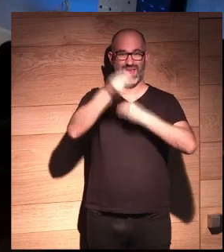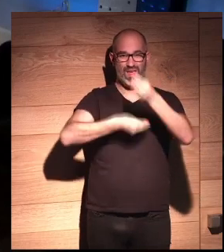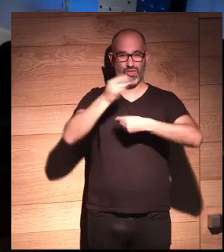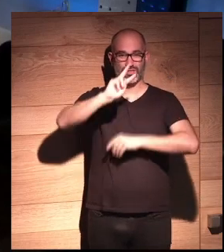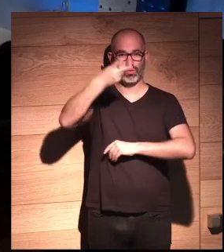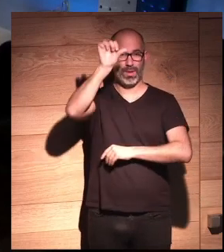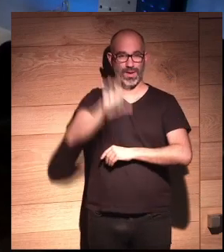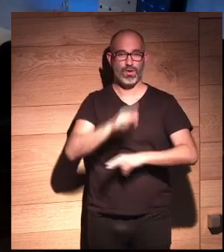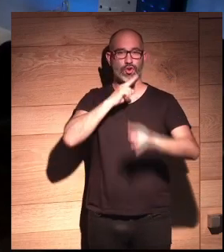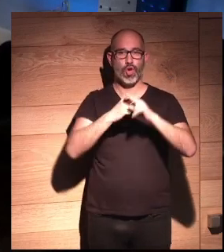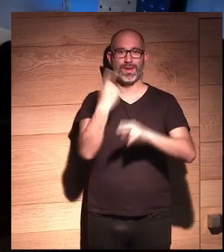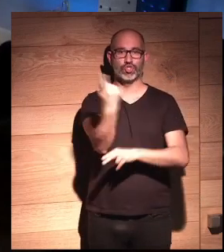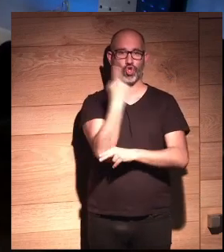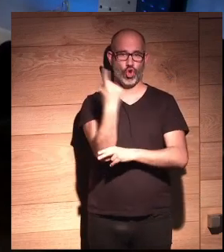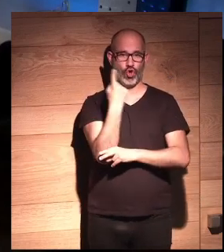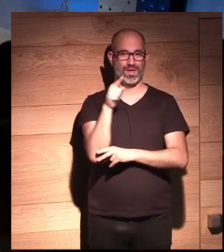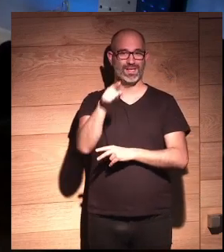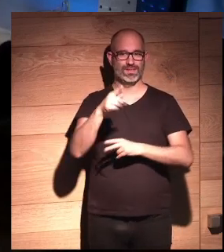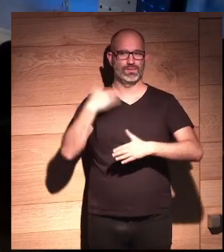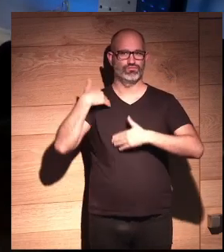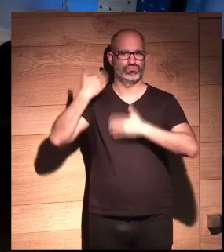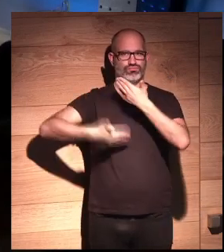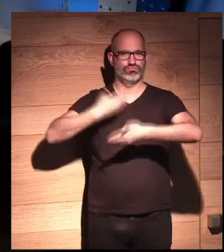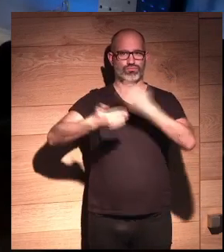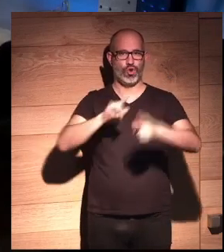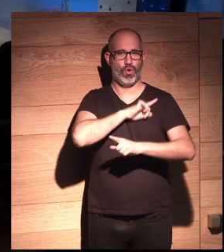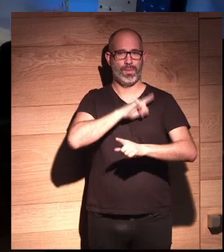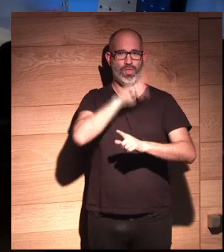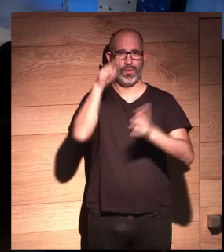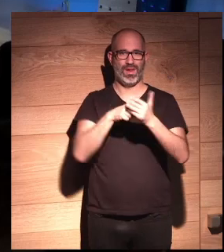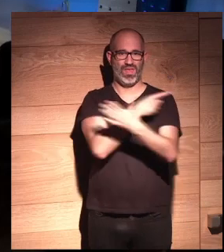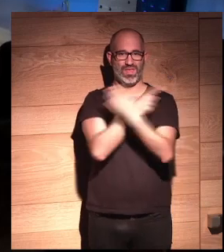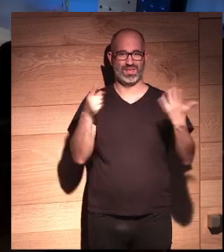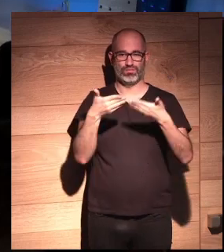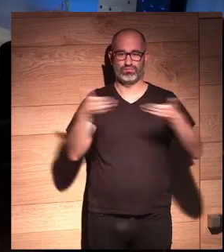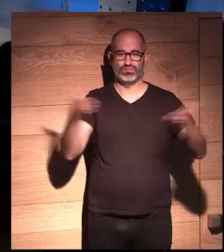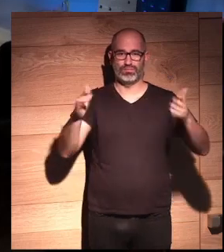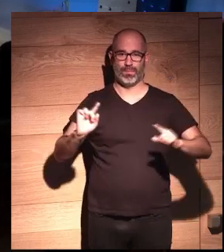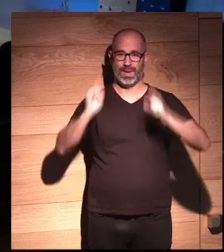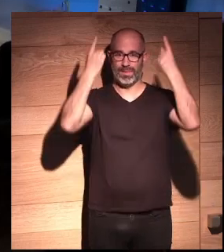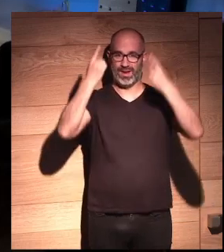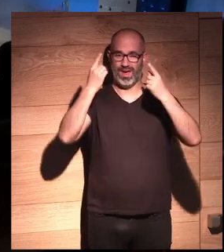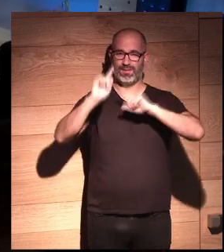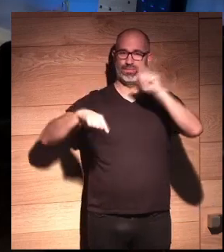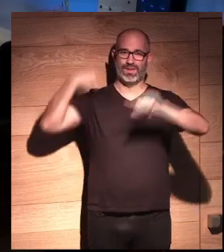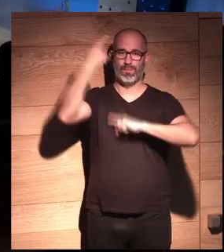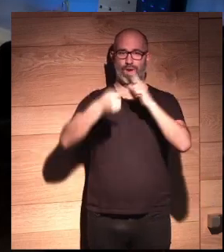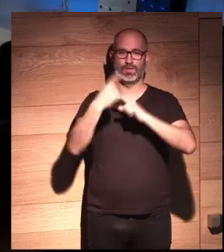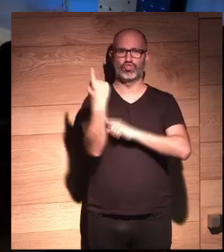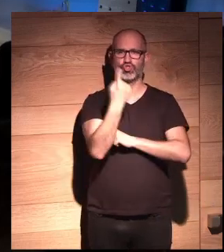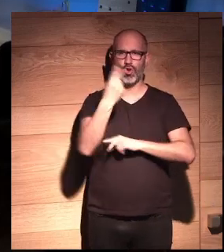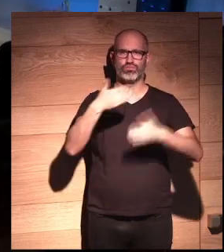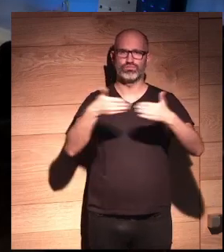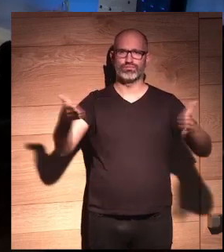que se llama Solo. Este trayecto lleva siendo desde noviembre de 2016 cuando estrenó su primera película y la película Solo